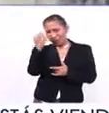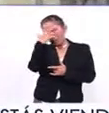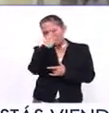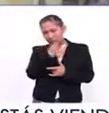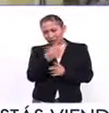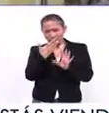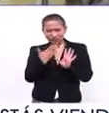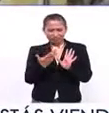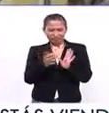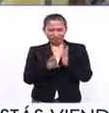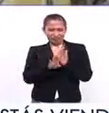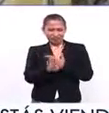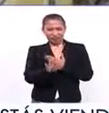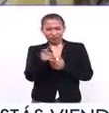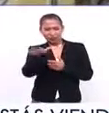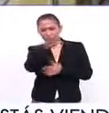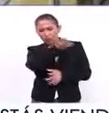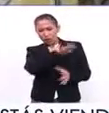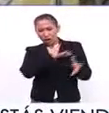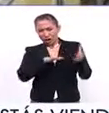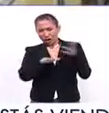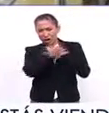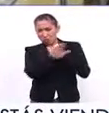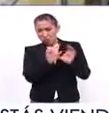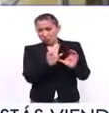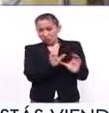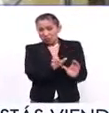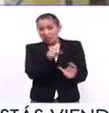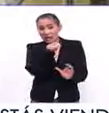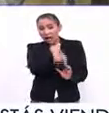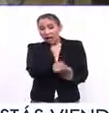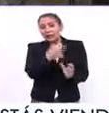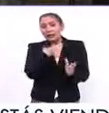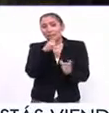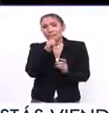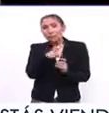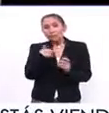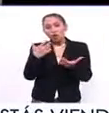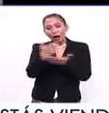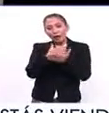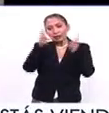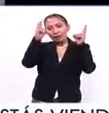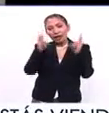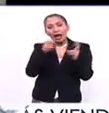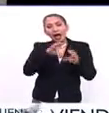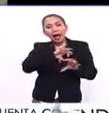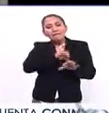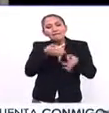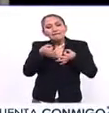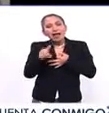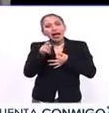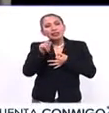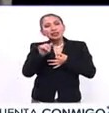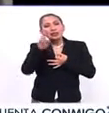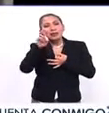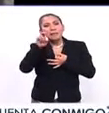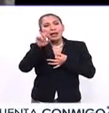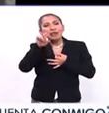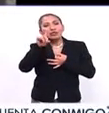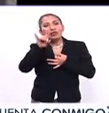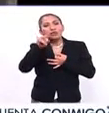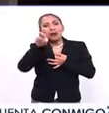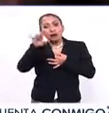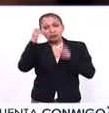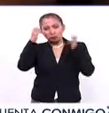poco arisca y envuelta en un halo de emancipación, a ello corresponde el catálogo Adictos a Remedios Varo, que acompaña